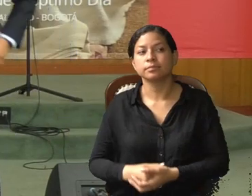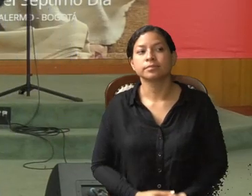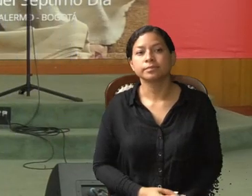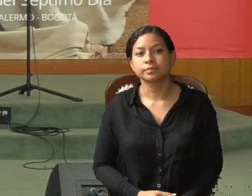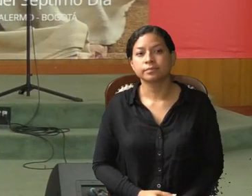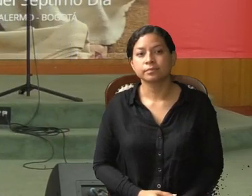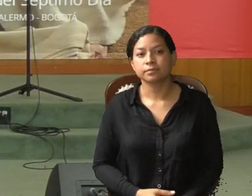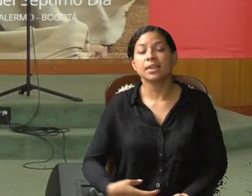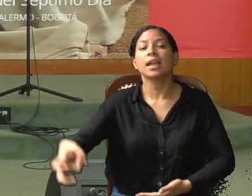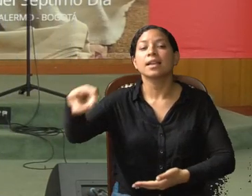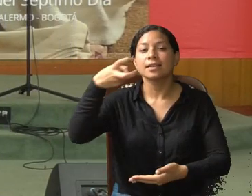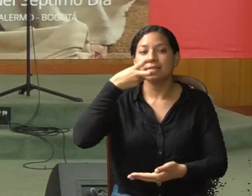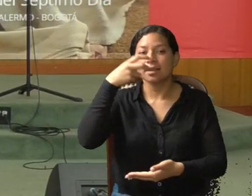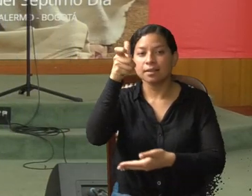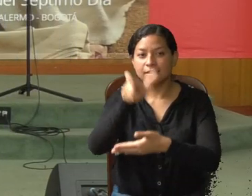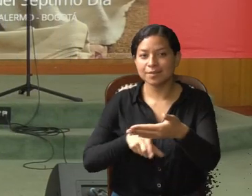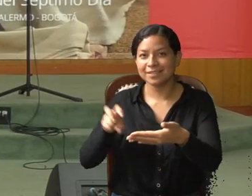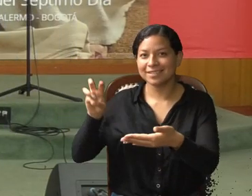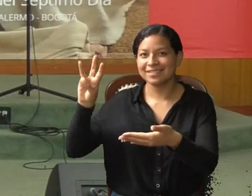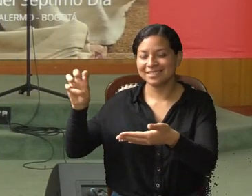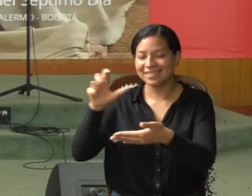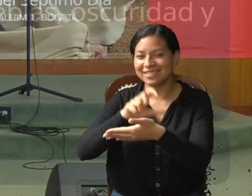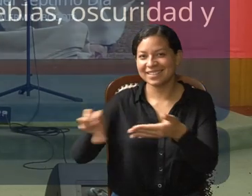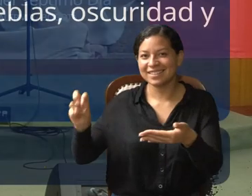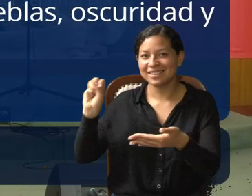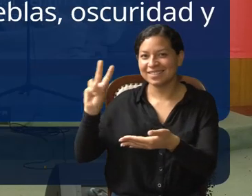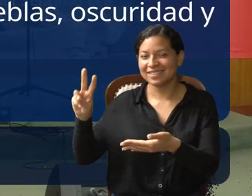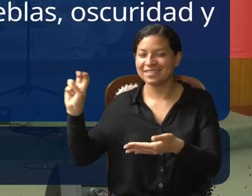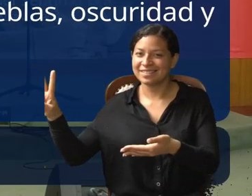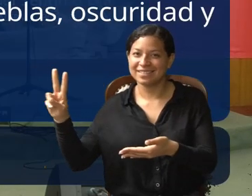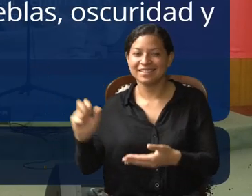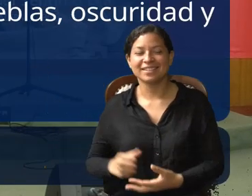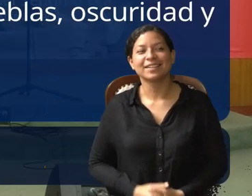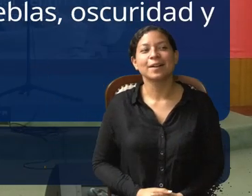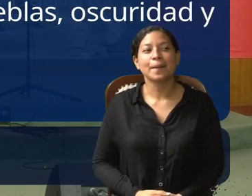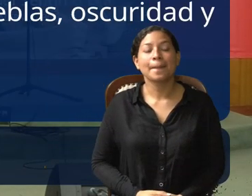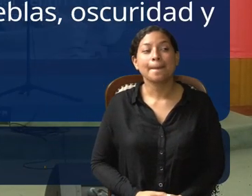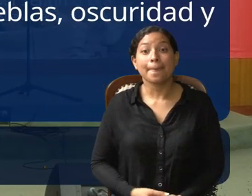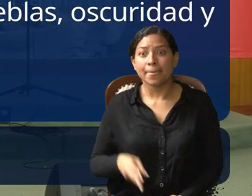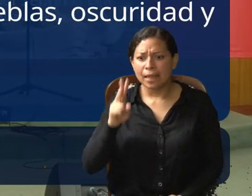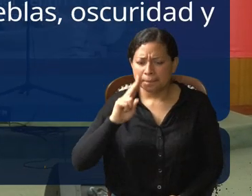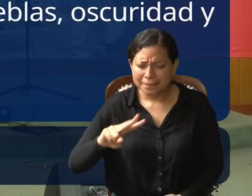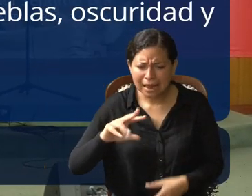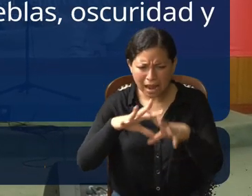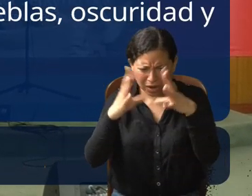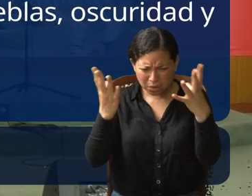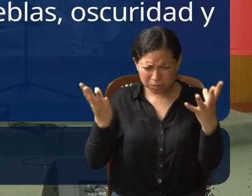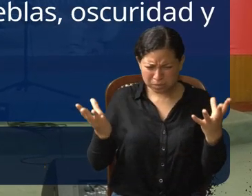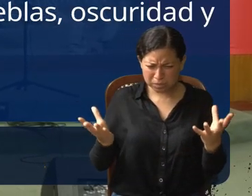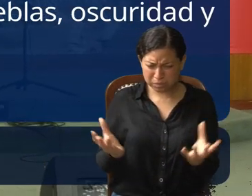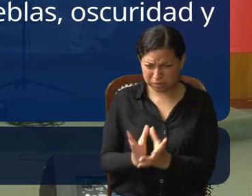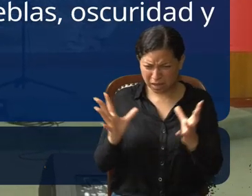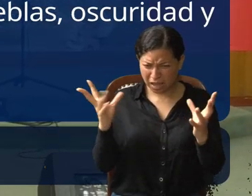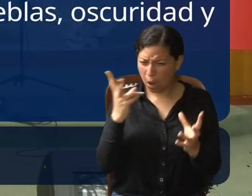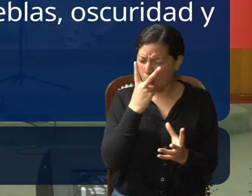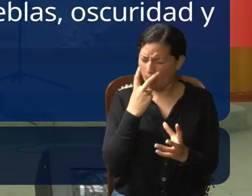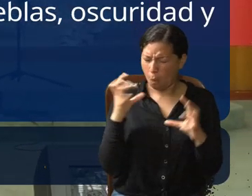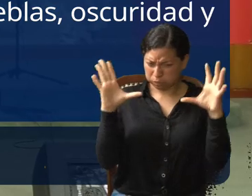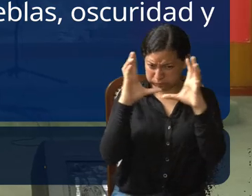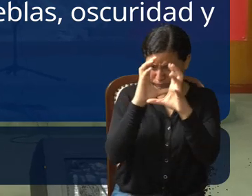Dice así: y mirarán a la tierra y he aquí tribulación y tinieblas, oscuridad y